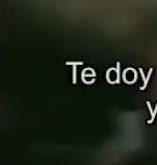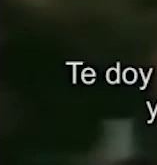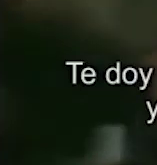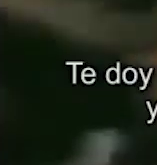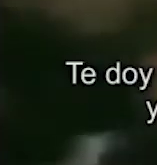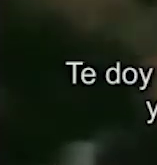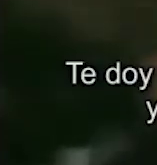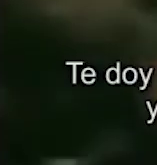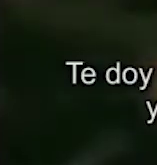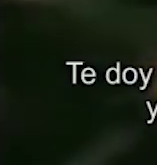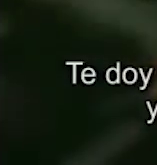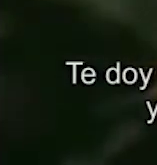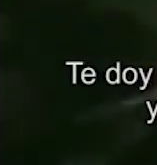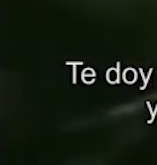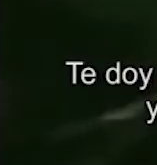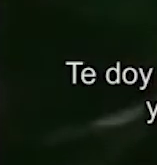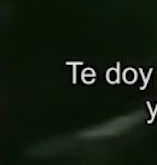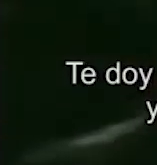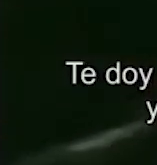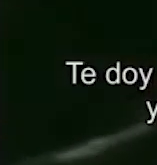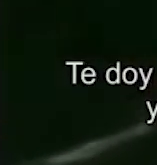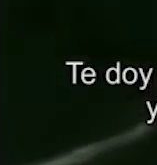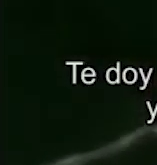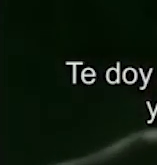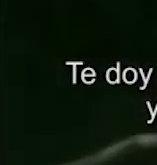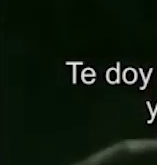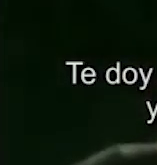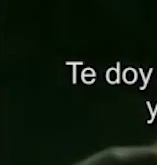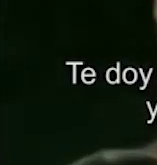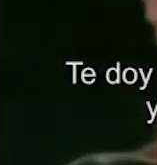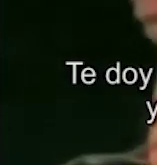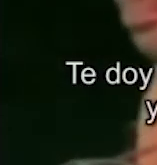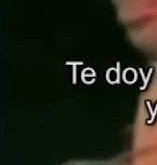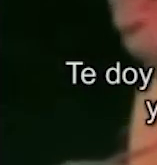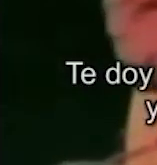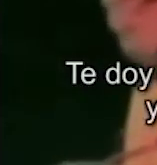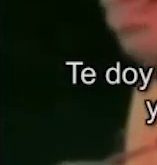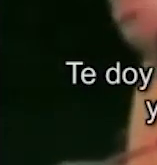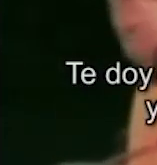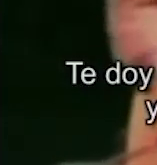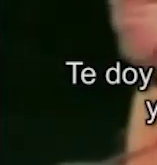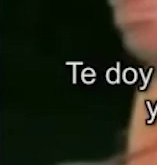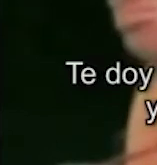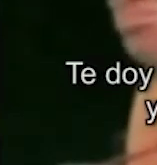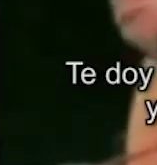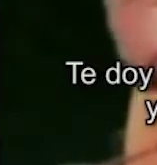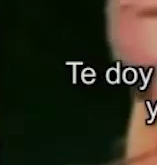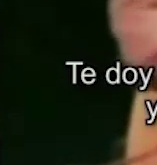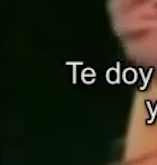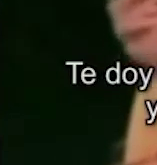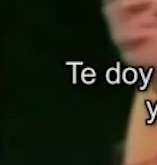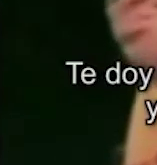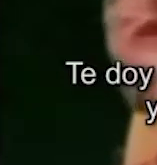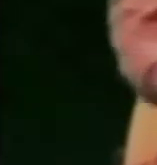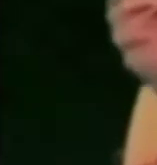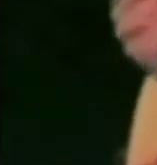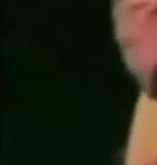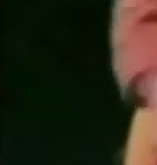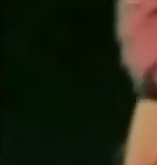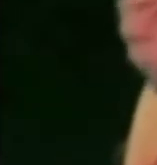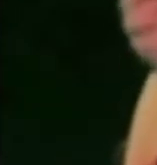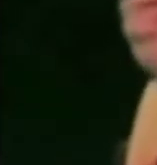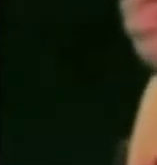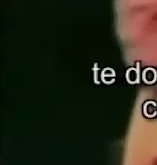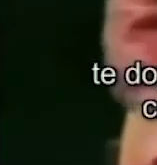te doy una canción si abro una puerta y de la sombra sales